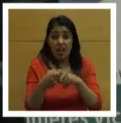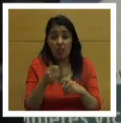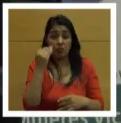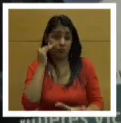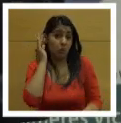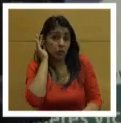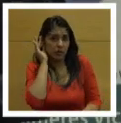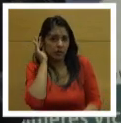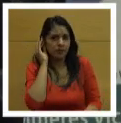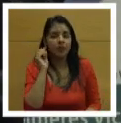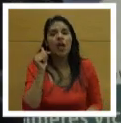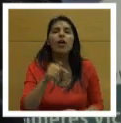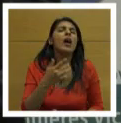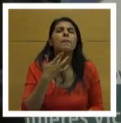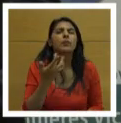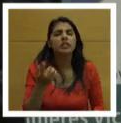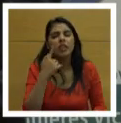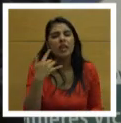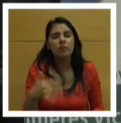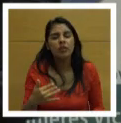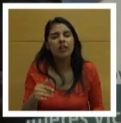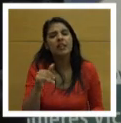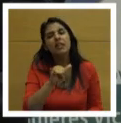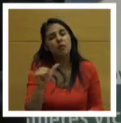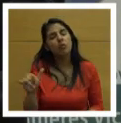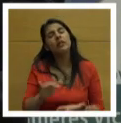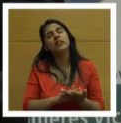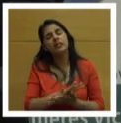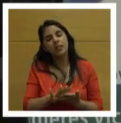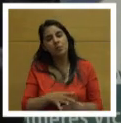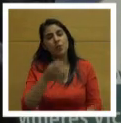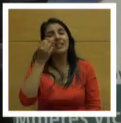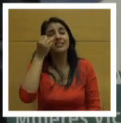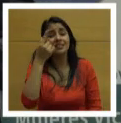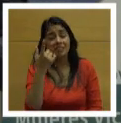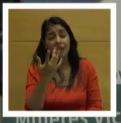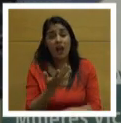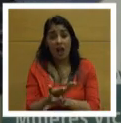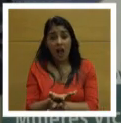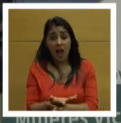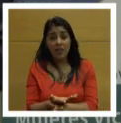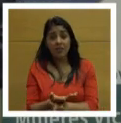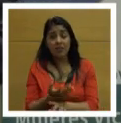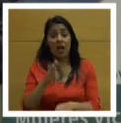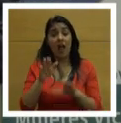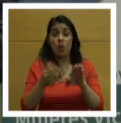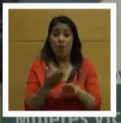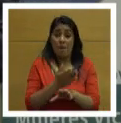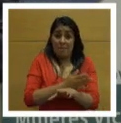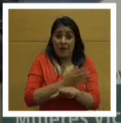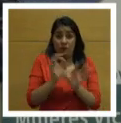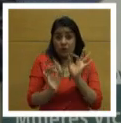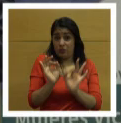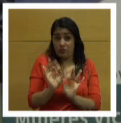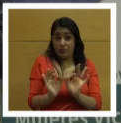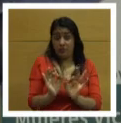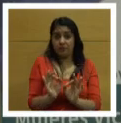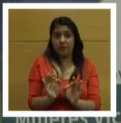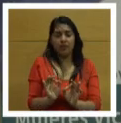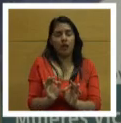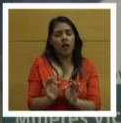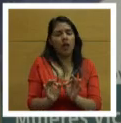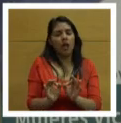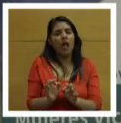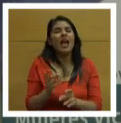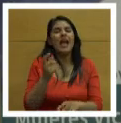Y ahora, ¿por qué es importante, después de este ejemplo, y entender que hay determinados prejuicios, juzgar